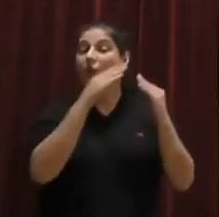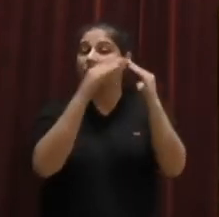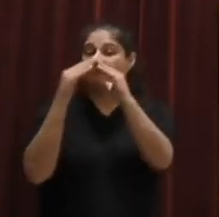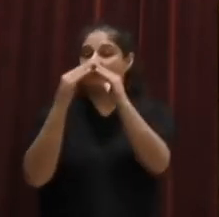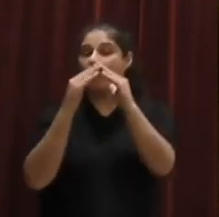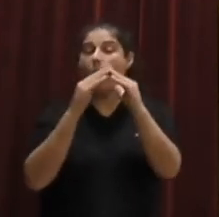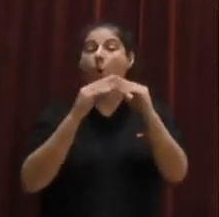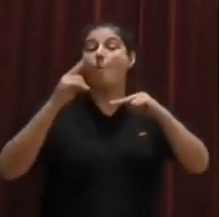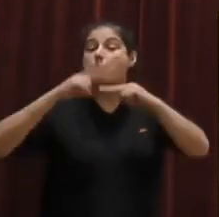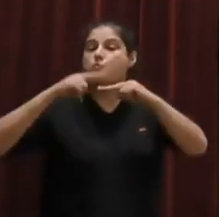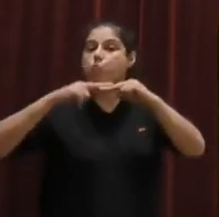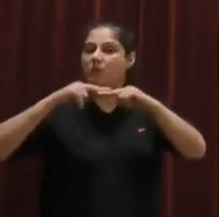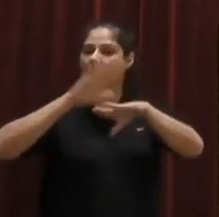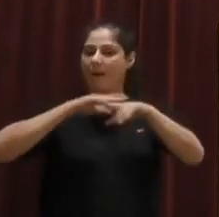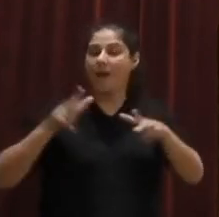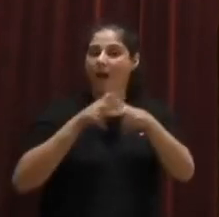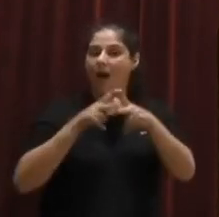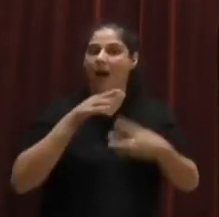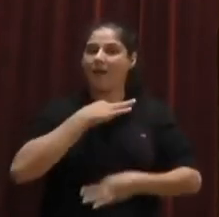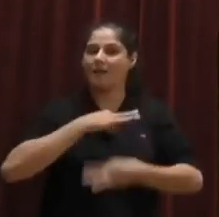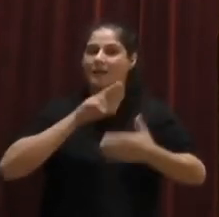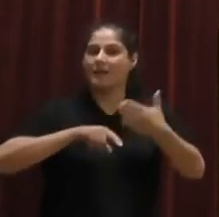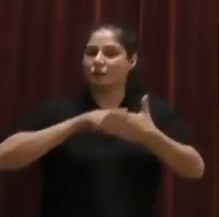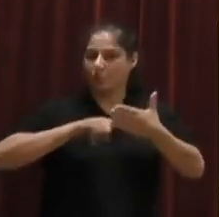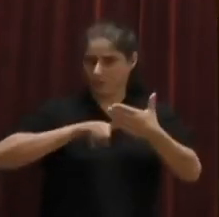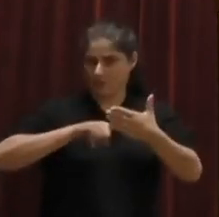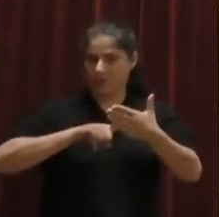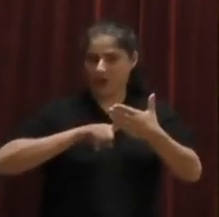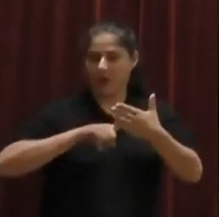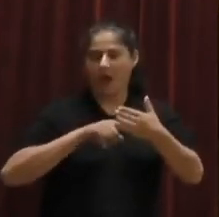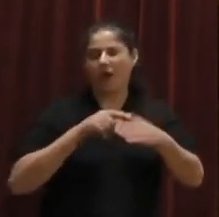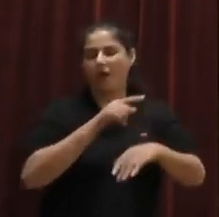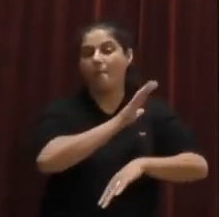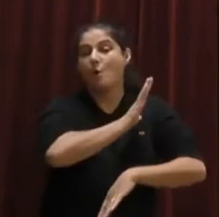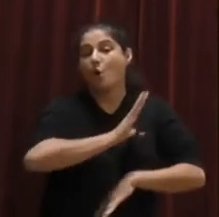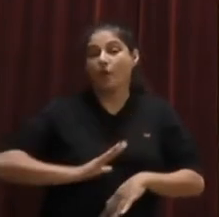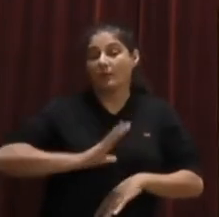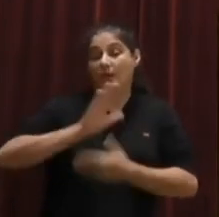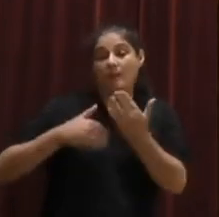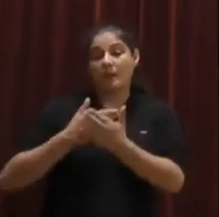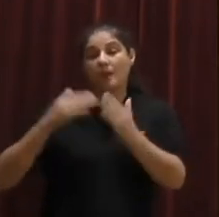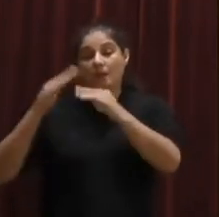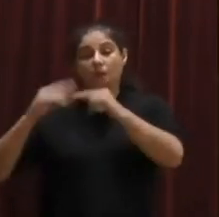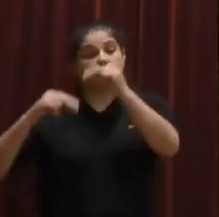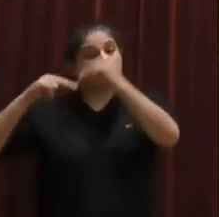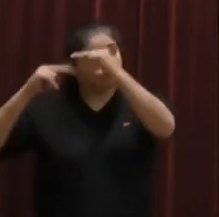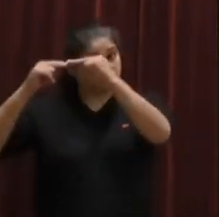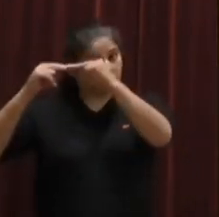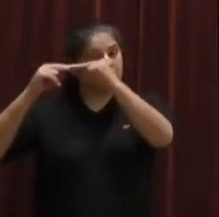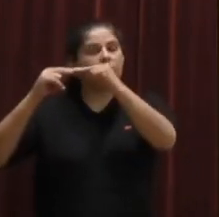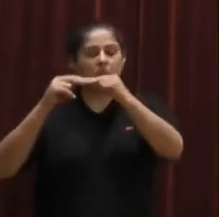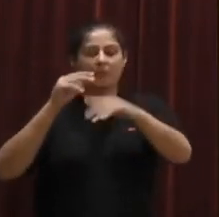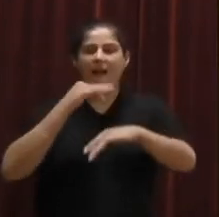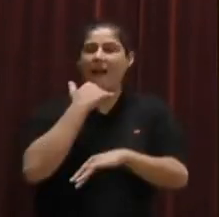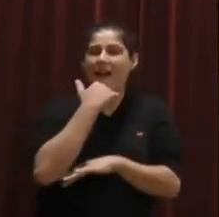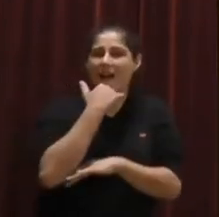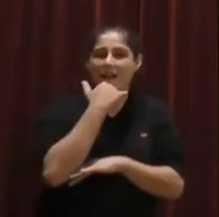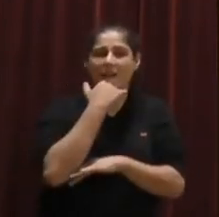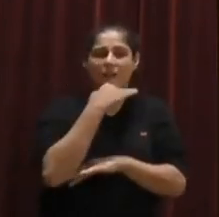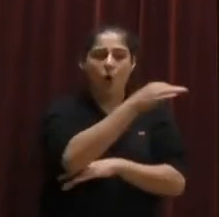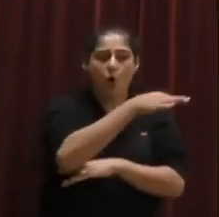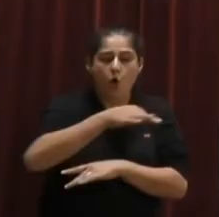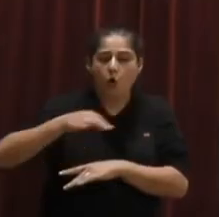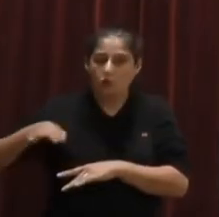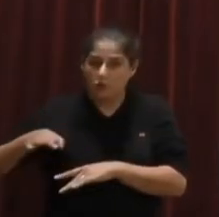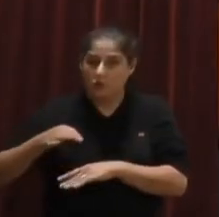captación de viviendas puente destinadas a alquiler social mientras se construyen las viviendas de protección oficial por parte de la consellería. ponga en marcha y bien dotada de